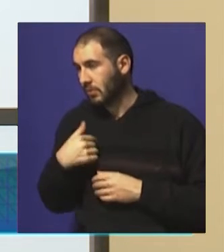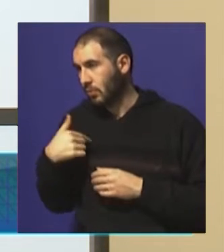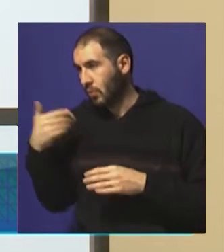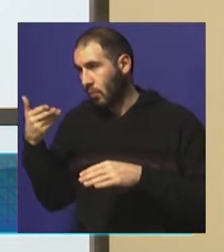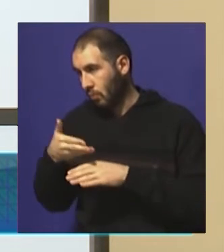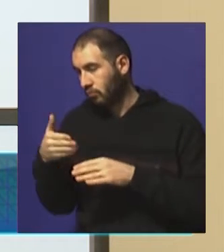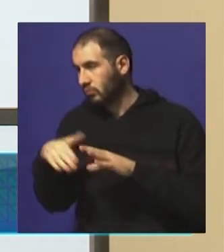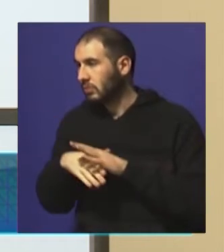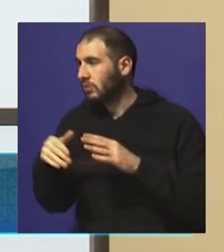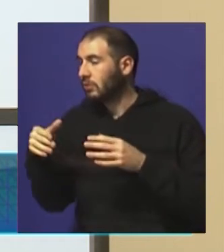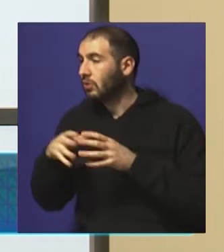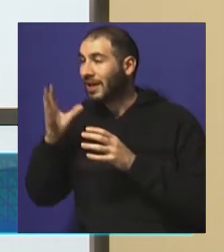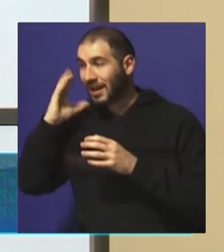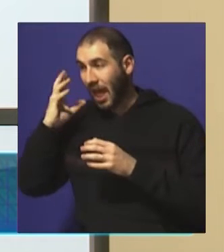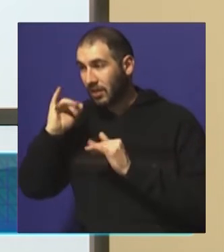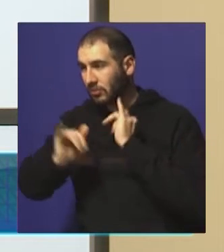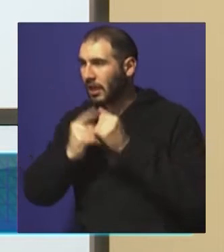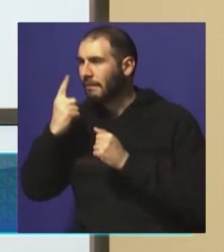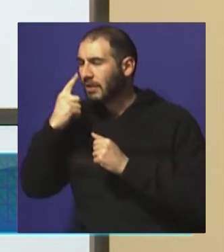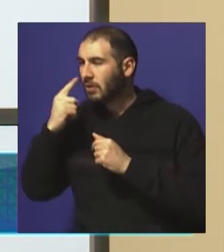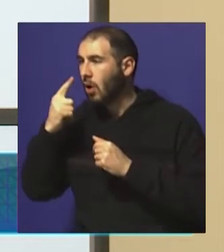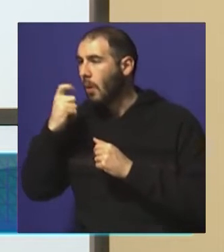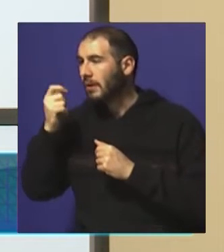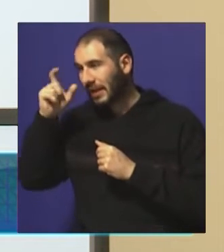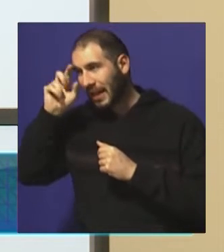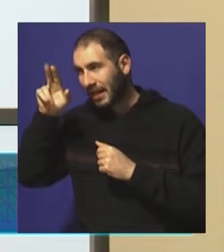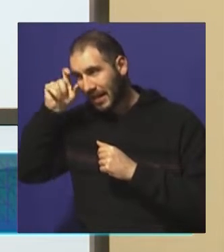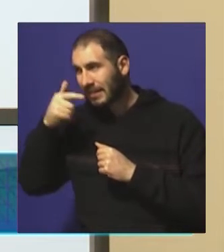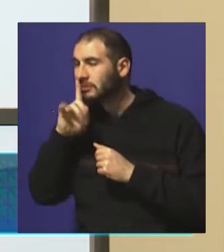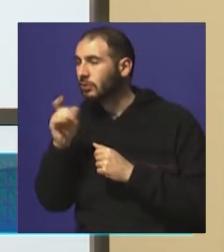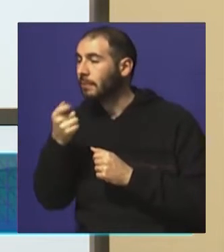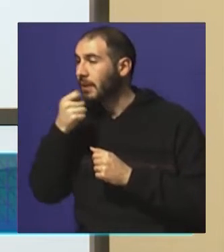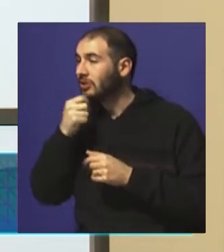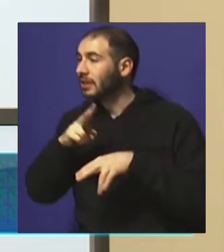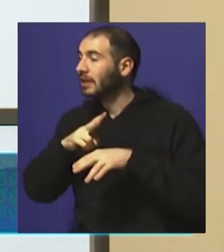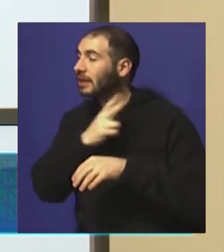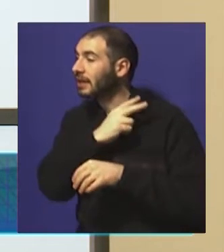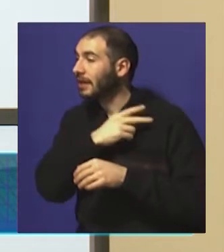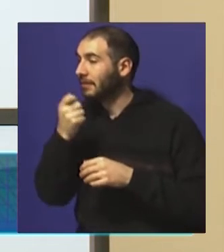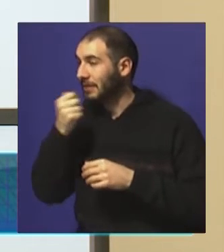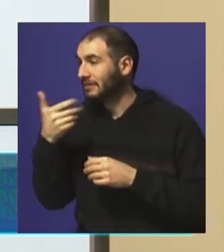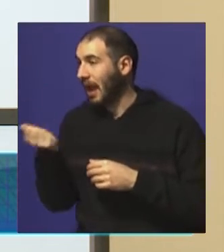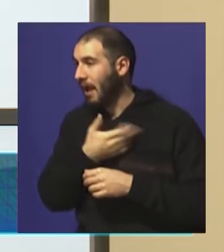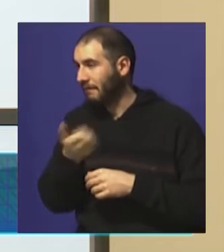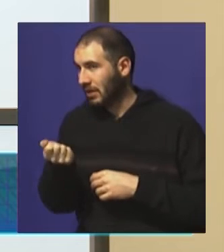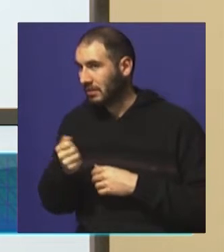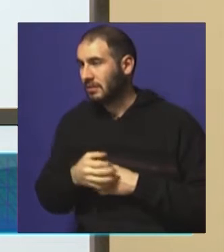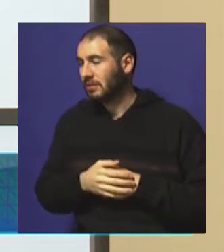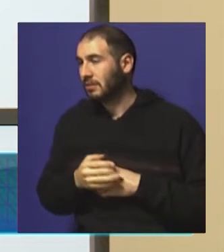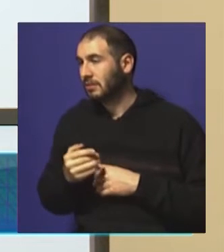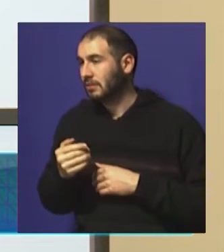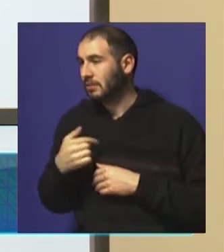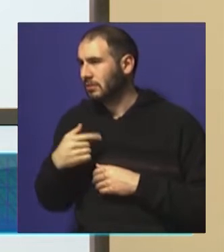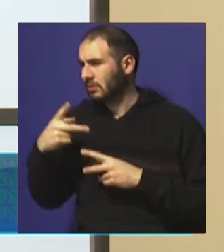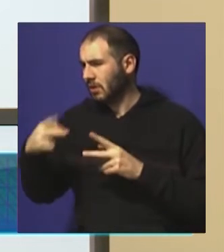en una emisora radial de hablar al aire con Ernesto Cherkis Vial, el periodista que era jefe de prensa en ese momento de la AFA, absolutamente